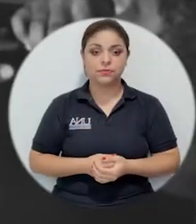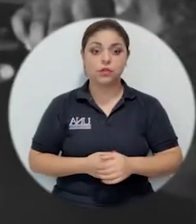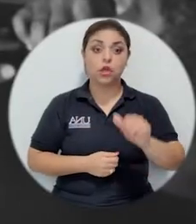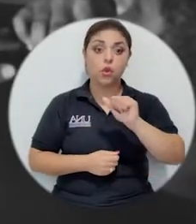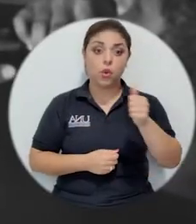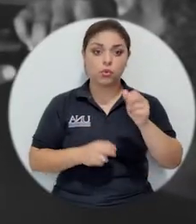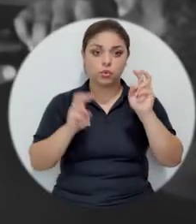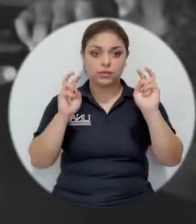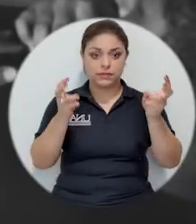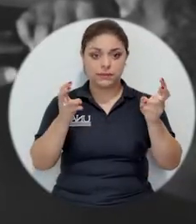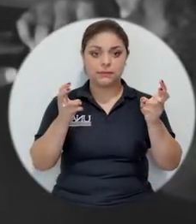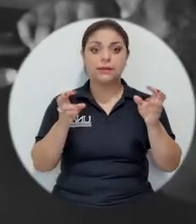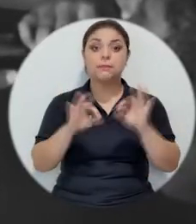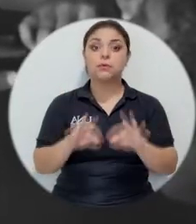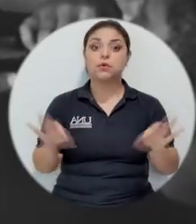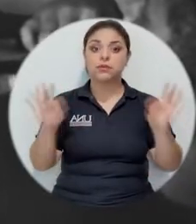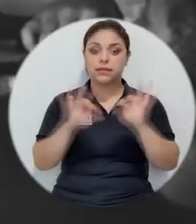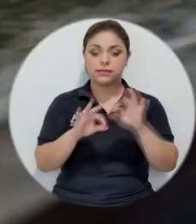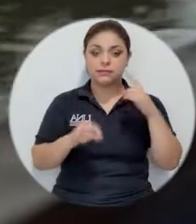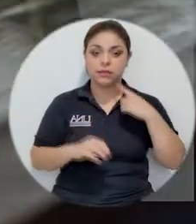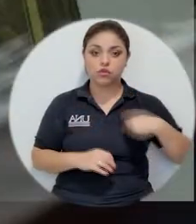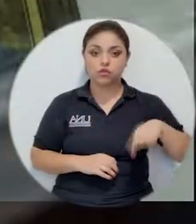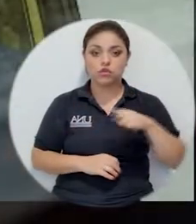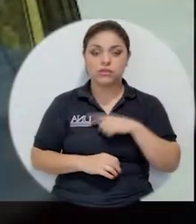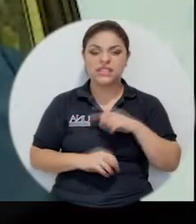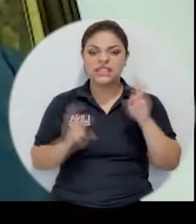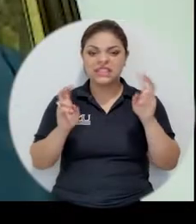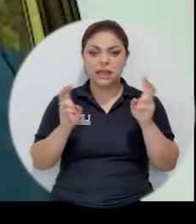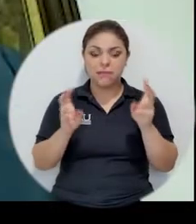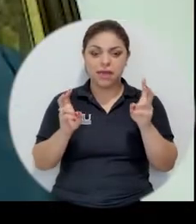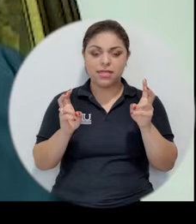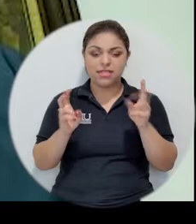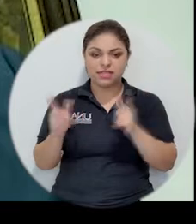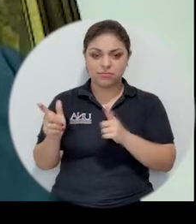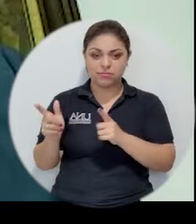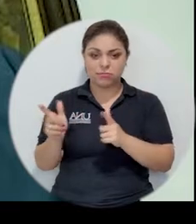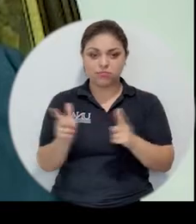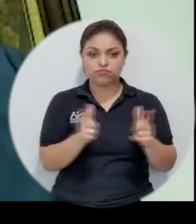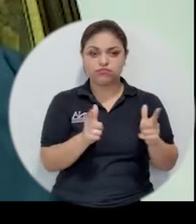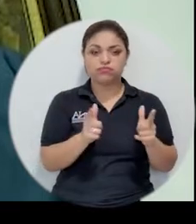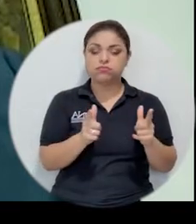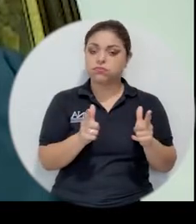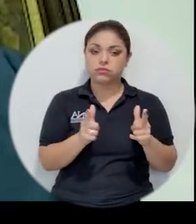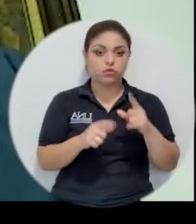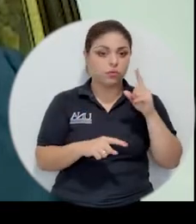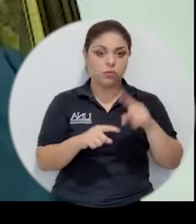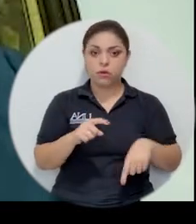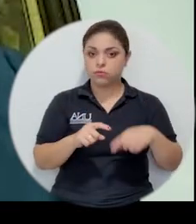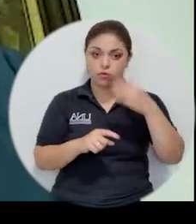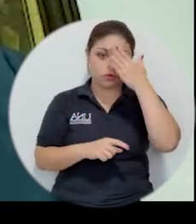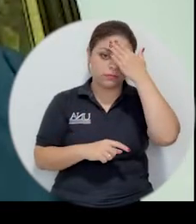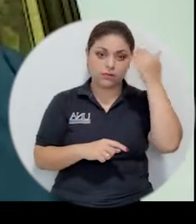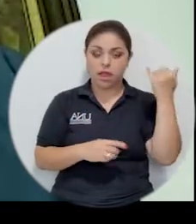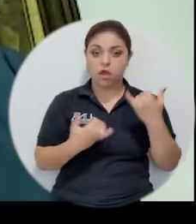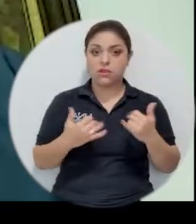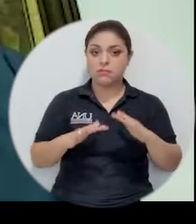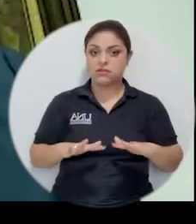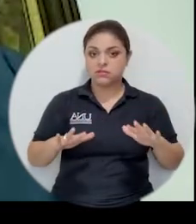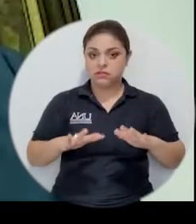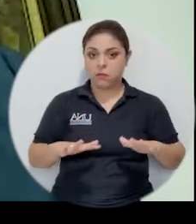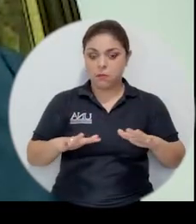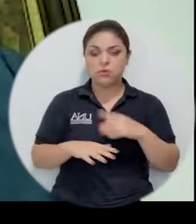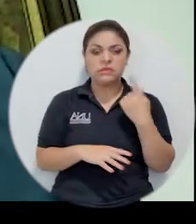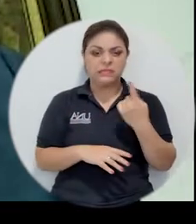alimentación. Otro tema que es importante para nosotros es el tema del terrorismo, que no lo podemos dejar olvidado. Está muy pasivo